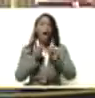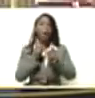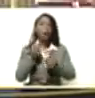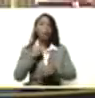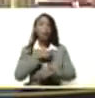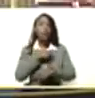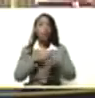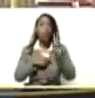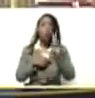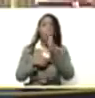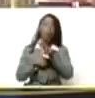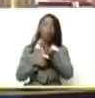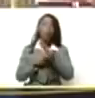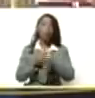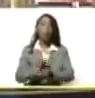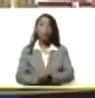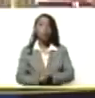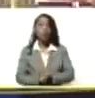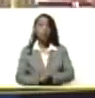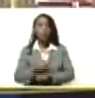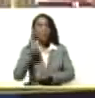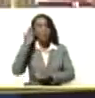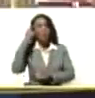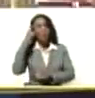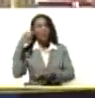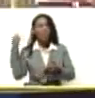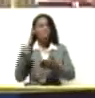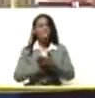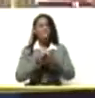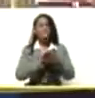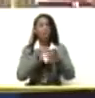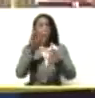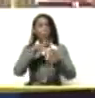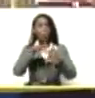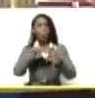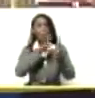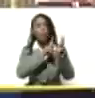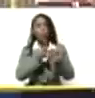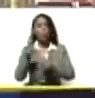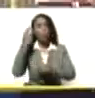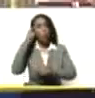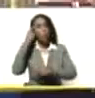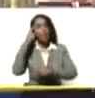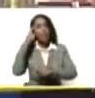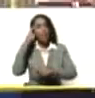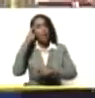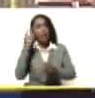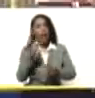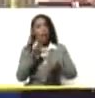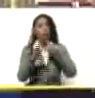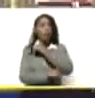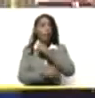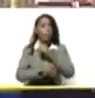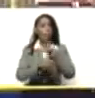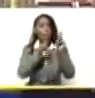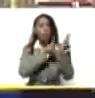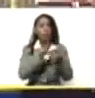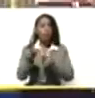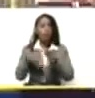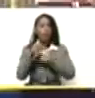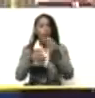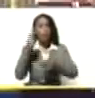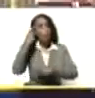llega a ver no saben la masacre que se planificó no saben la emboscada y la trampa que se montó no